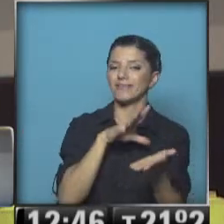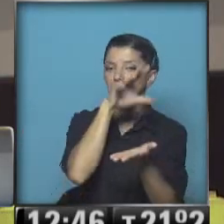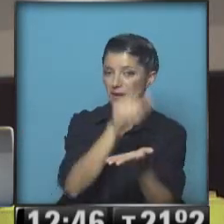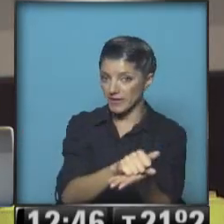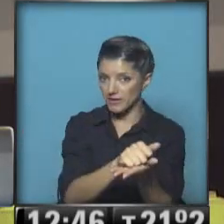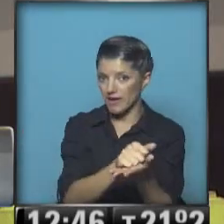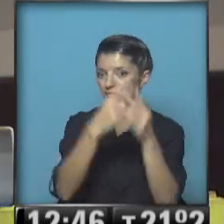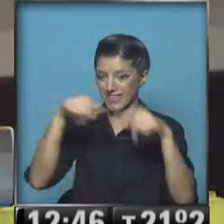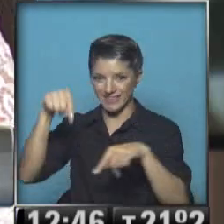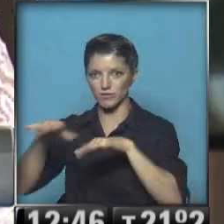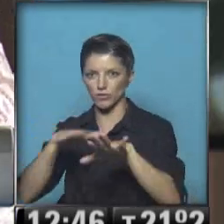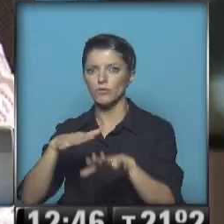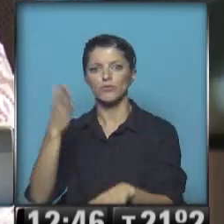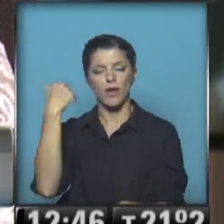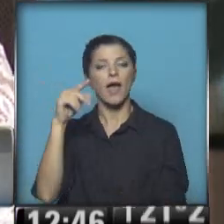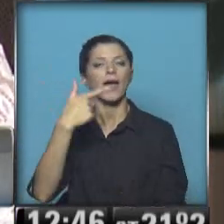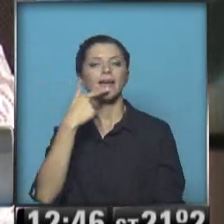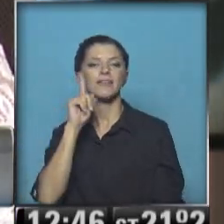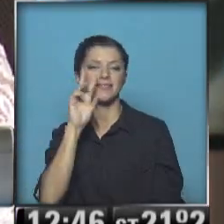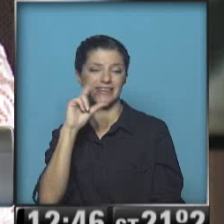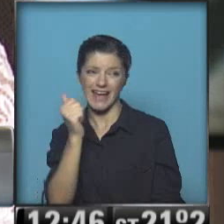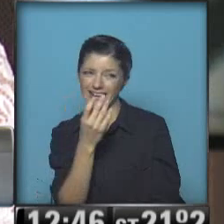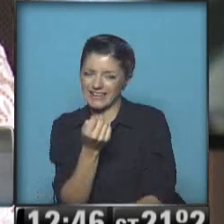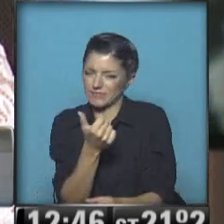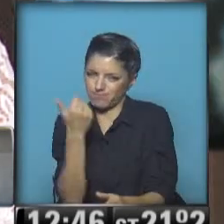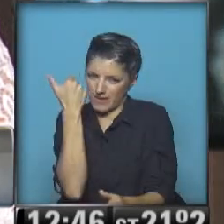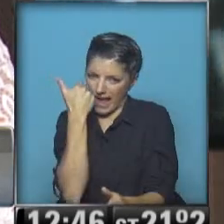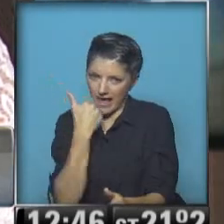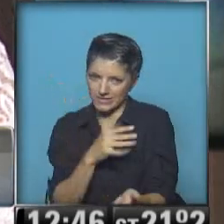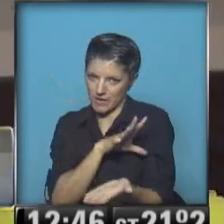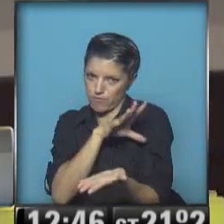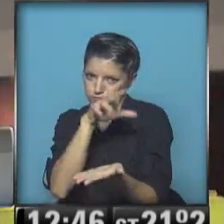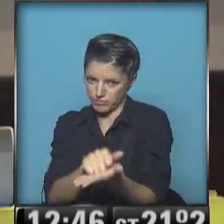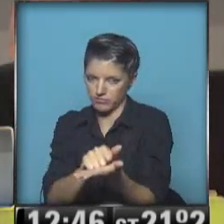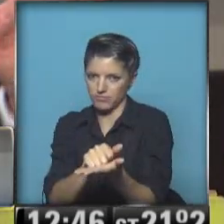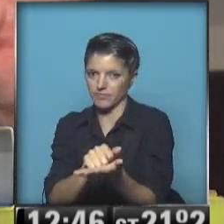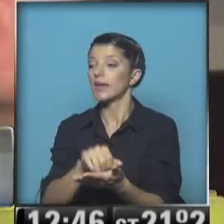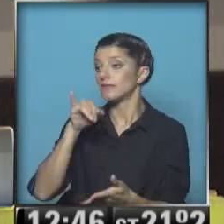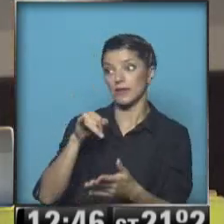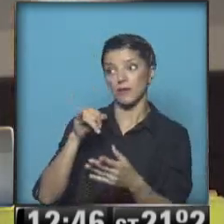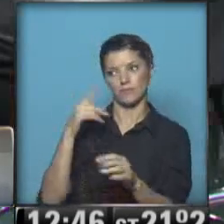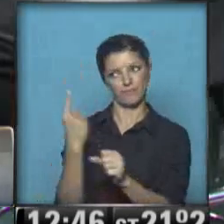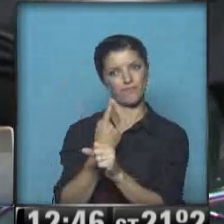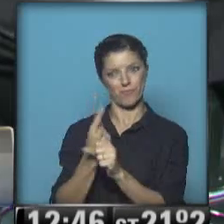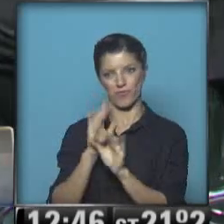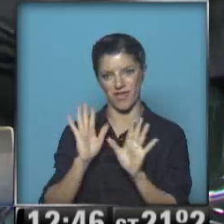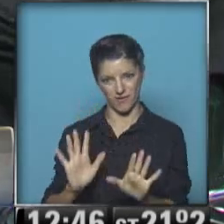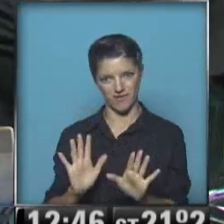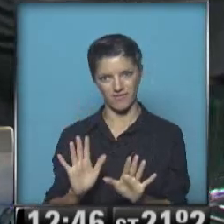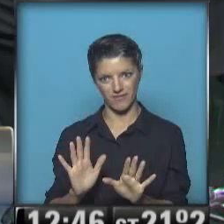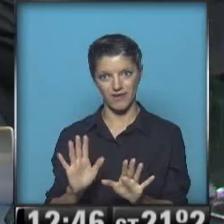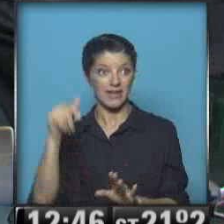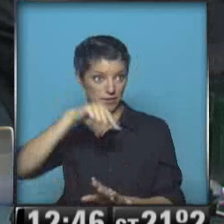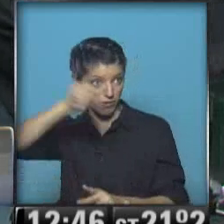concreto de de irac yo en Siria estuvieron así al al borde de cl así pero no lo hicieron y se convirtió en